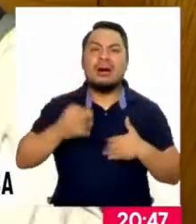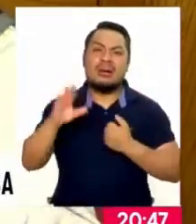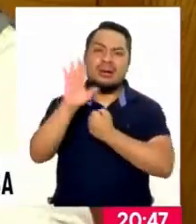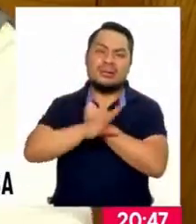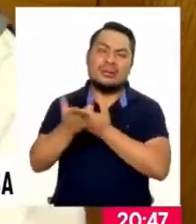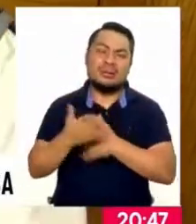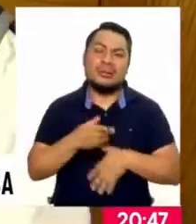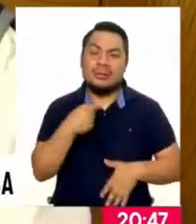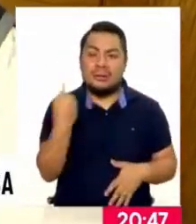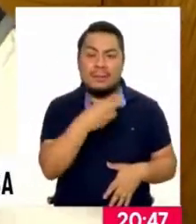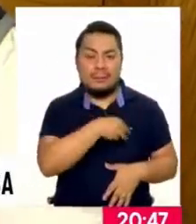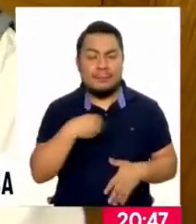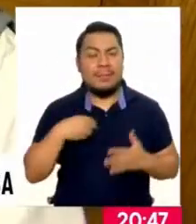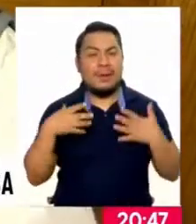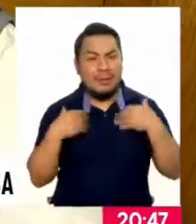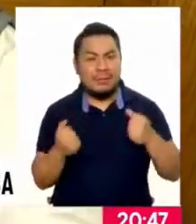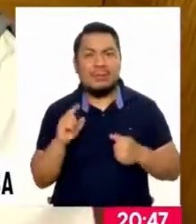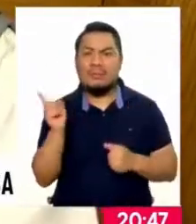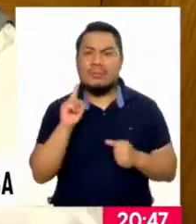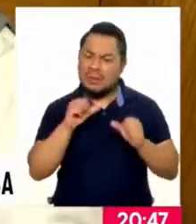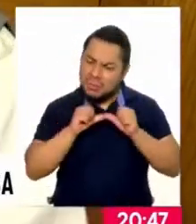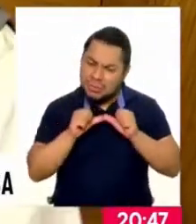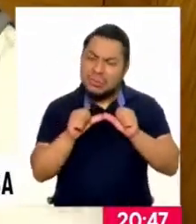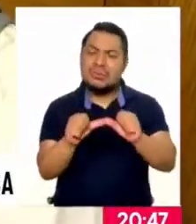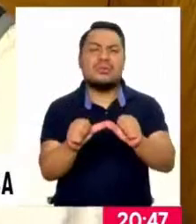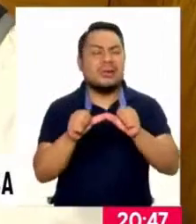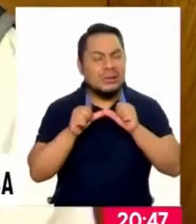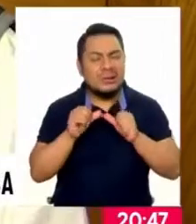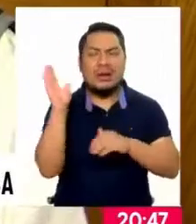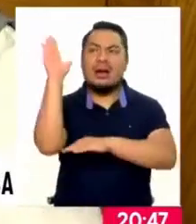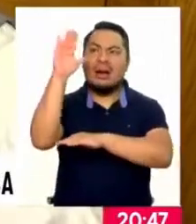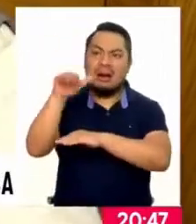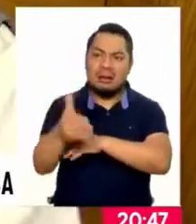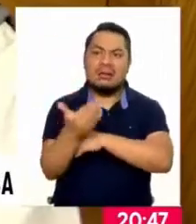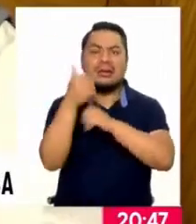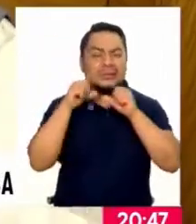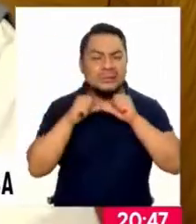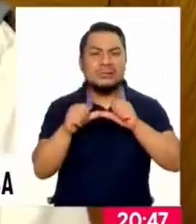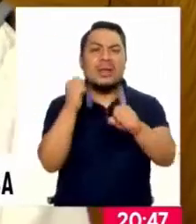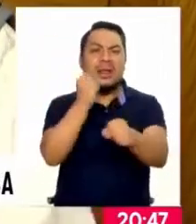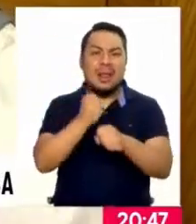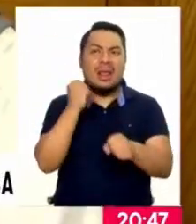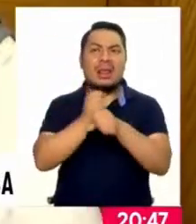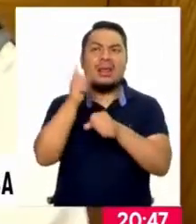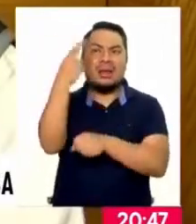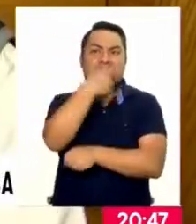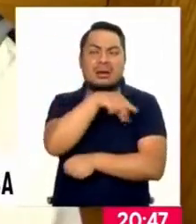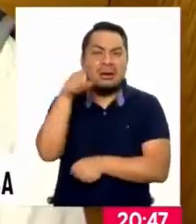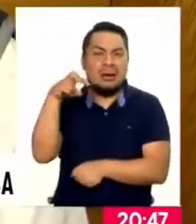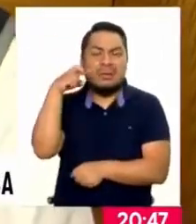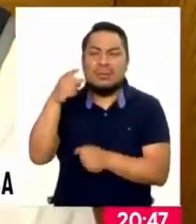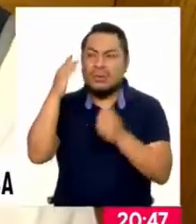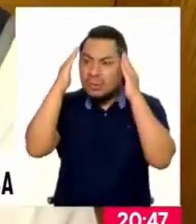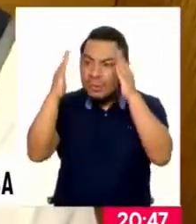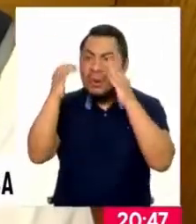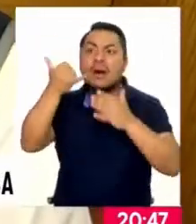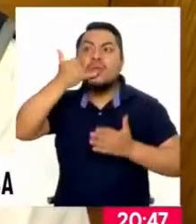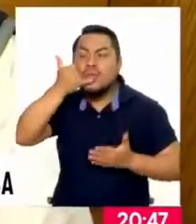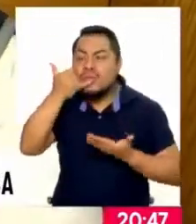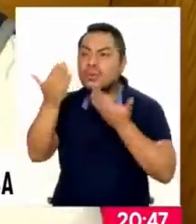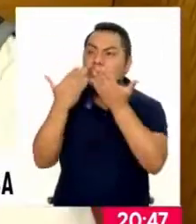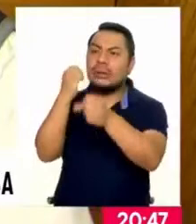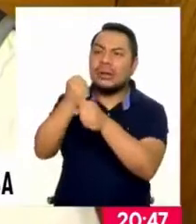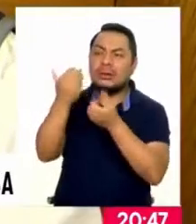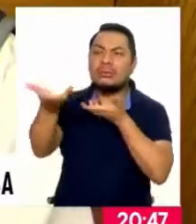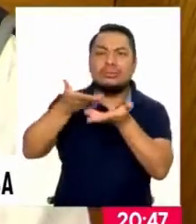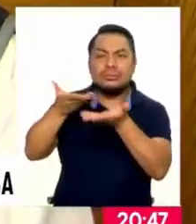nosotros como Ministerio de salud No hemos parado día y noche estamos supervisando día y noche estamos ayudando día y noche estamos trabajando